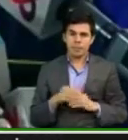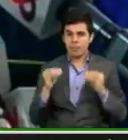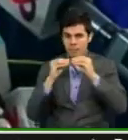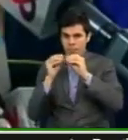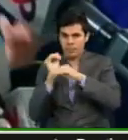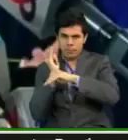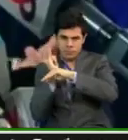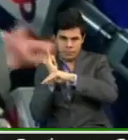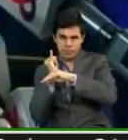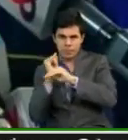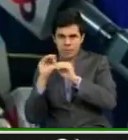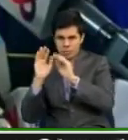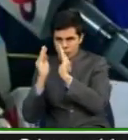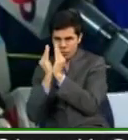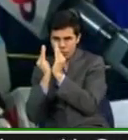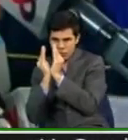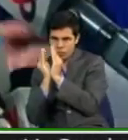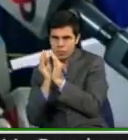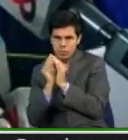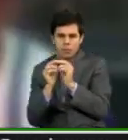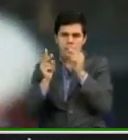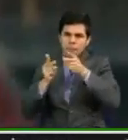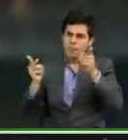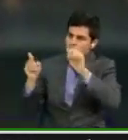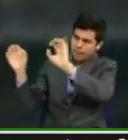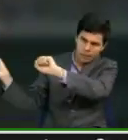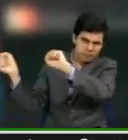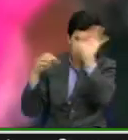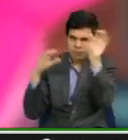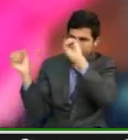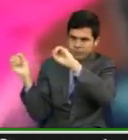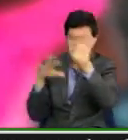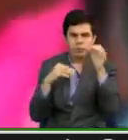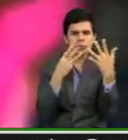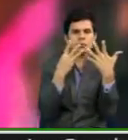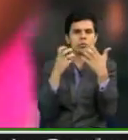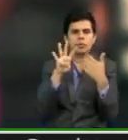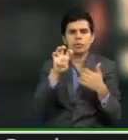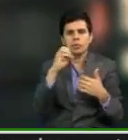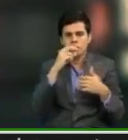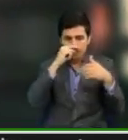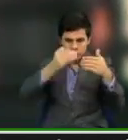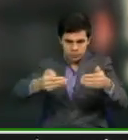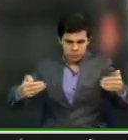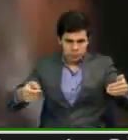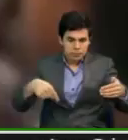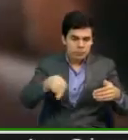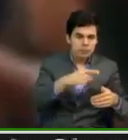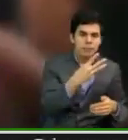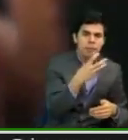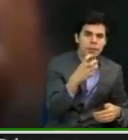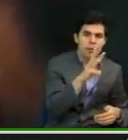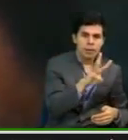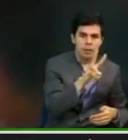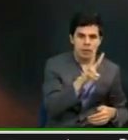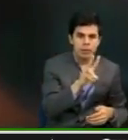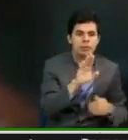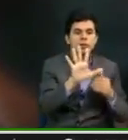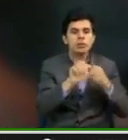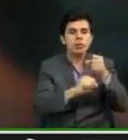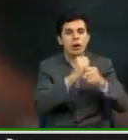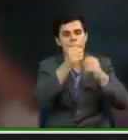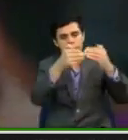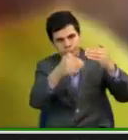Colombiano de Bienestar Familiar señaló que entre el grupo de deportados, 890 son niños, de los cuales 332 son menores de 5